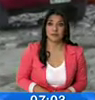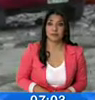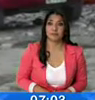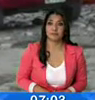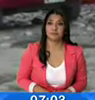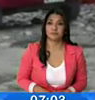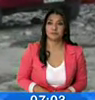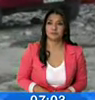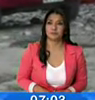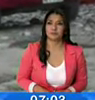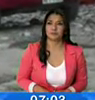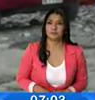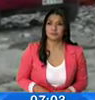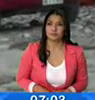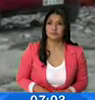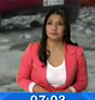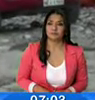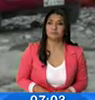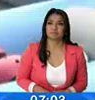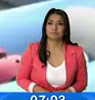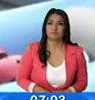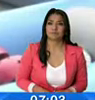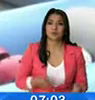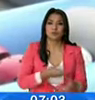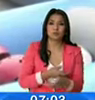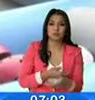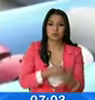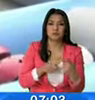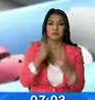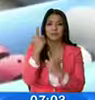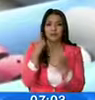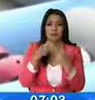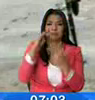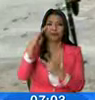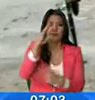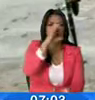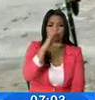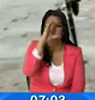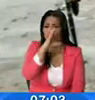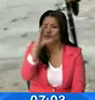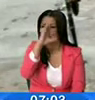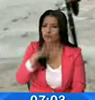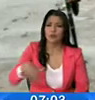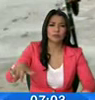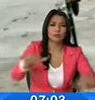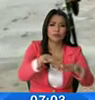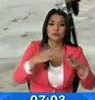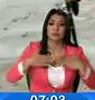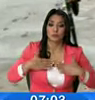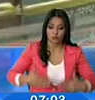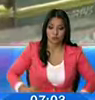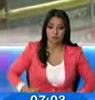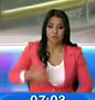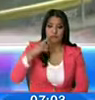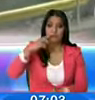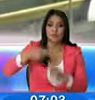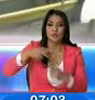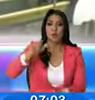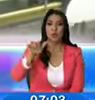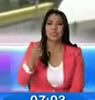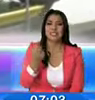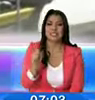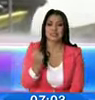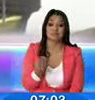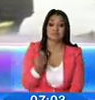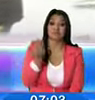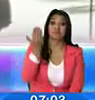A pesar de la permanente búsqueda realizada por bomberos, militares y policías del cuerpo de Luis Fernando Salazar, quien estaba